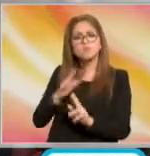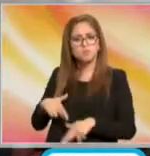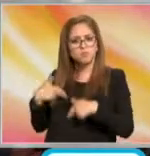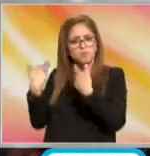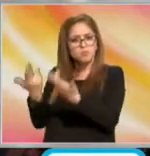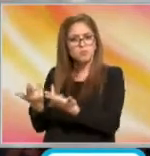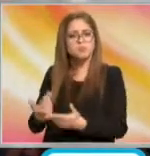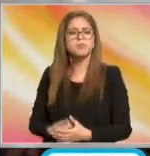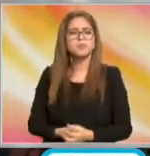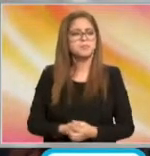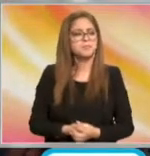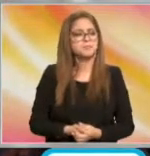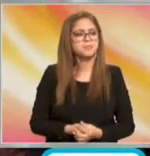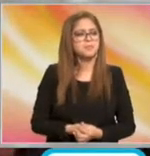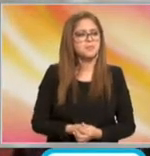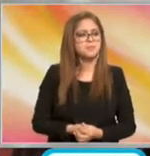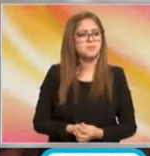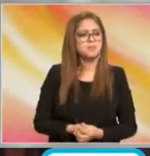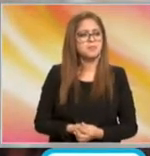dos libros,